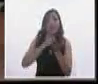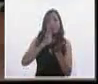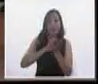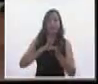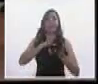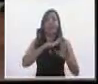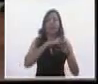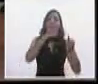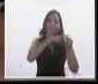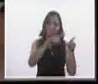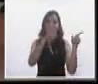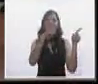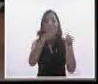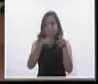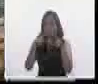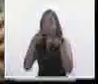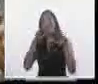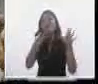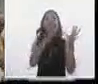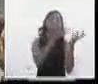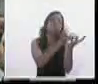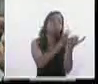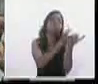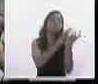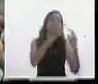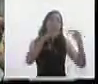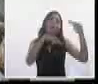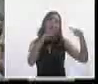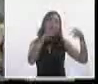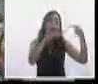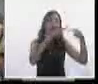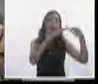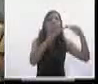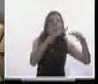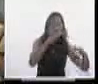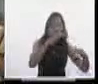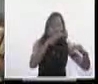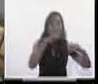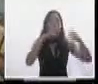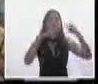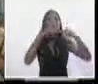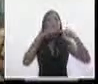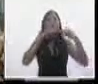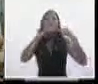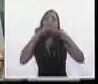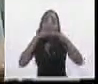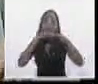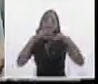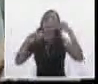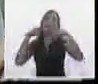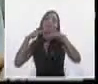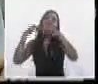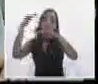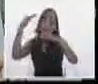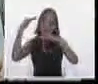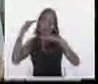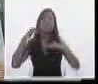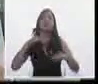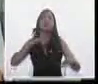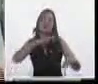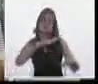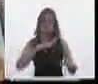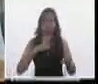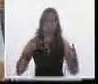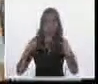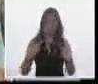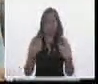niveles no hay personas que tienen un nivel este bajo un nivel medio y un nivel más Severo entonces s hay muchas